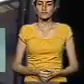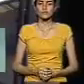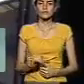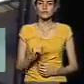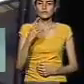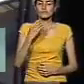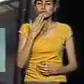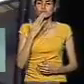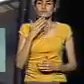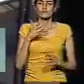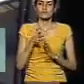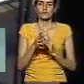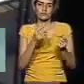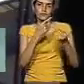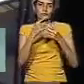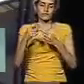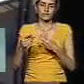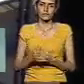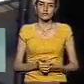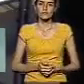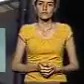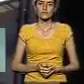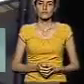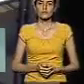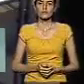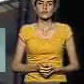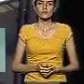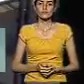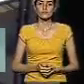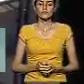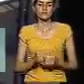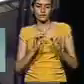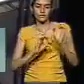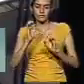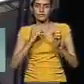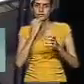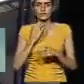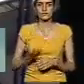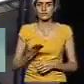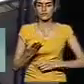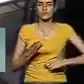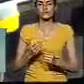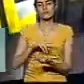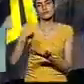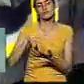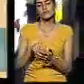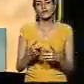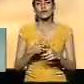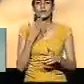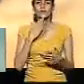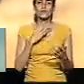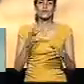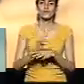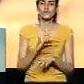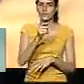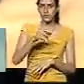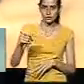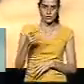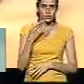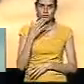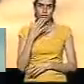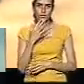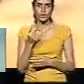Primero han migrado, después de una serie de estudios, una parte importante de la Policía Nacional. Ahora, aquellos funcionarios que por supuesto